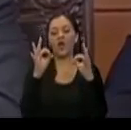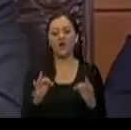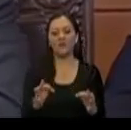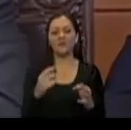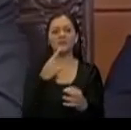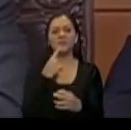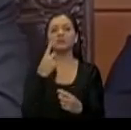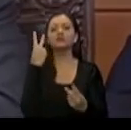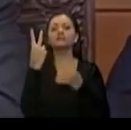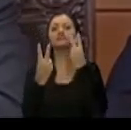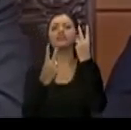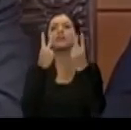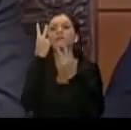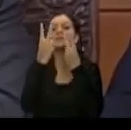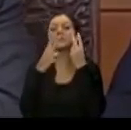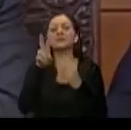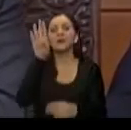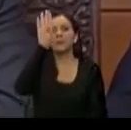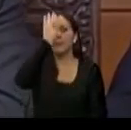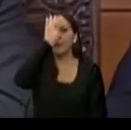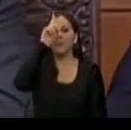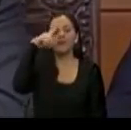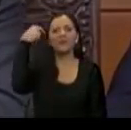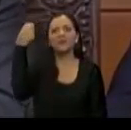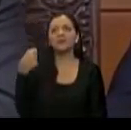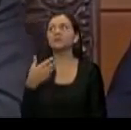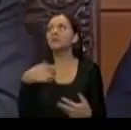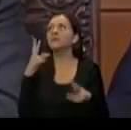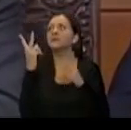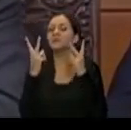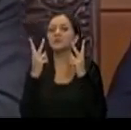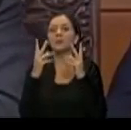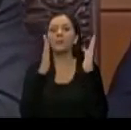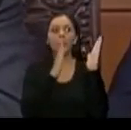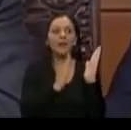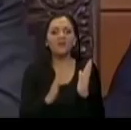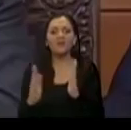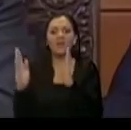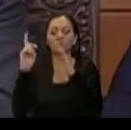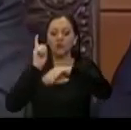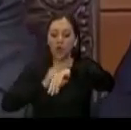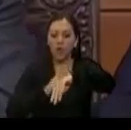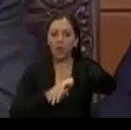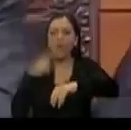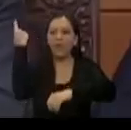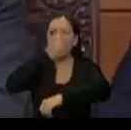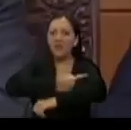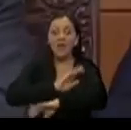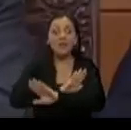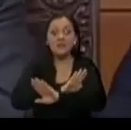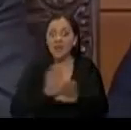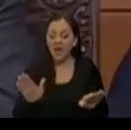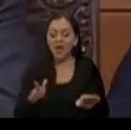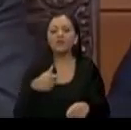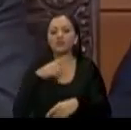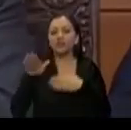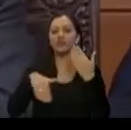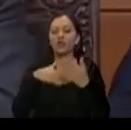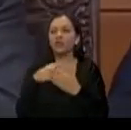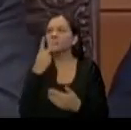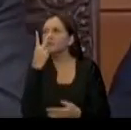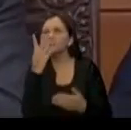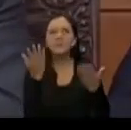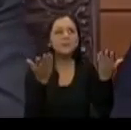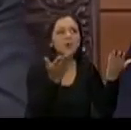solamente de la visita, sino con la planificación de las actividades del Santo Padre. Estamos todos pendientes de un mensaje